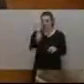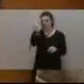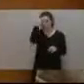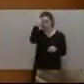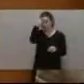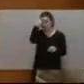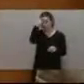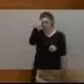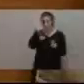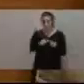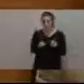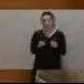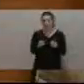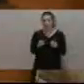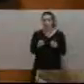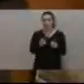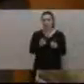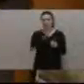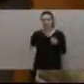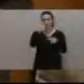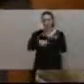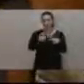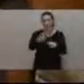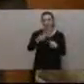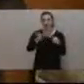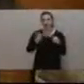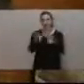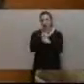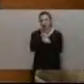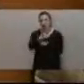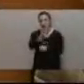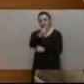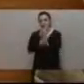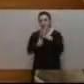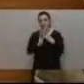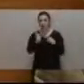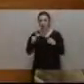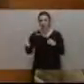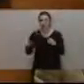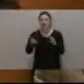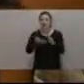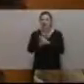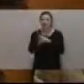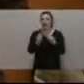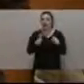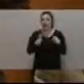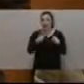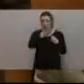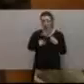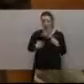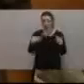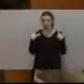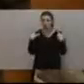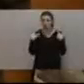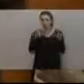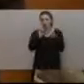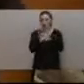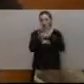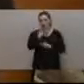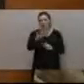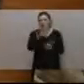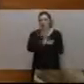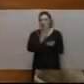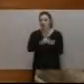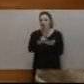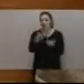que desestructuran familias, vidas laborales y economías, que cambian la vida de quienes las padecen y los obligan, en muchos casos, a tener que